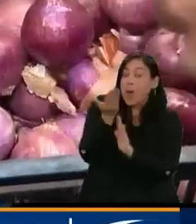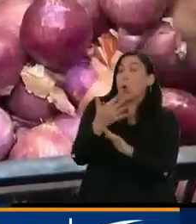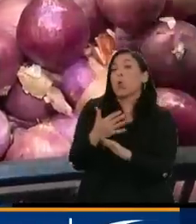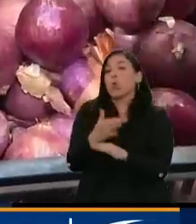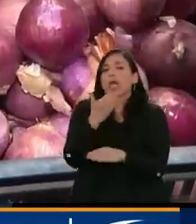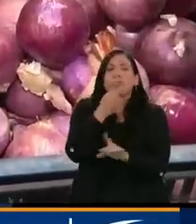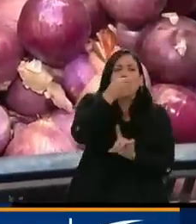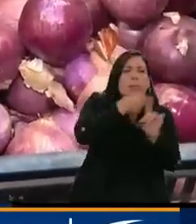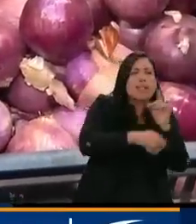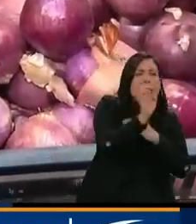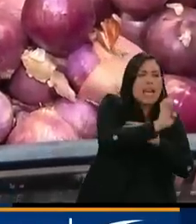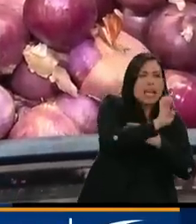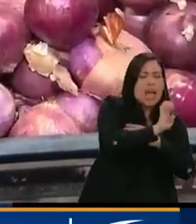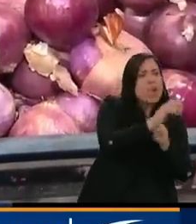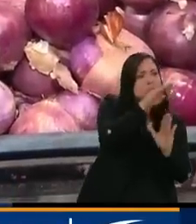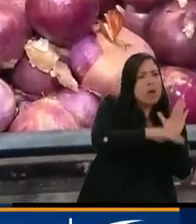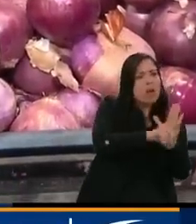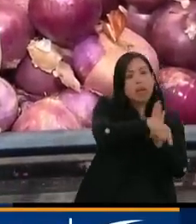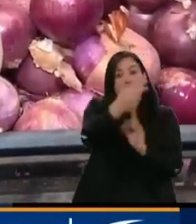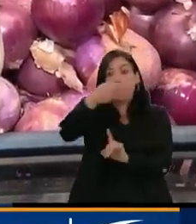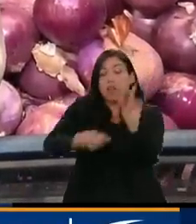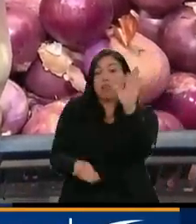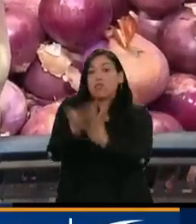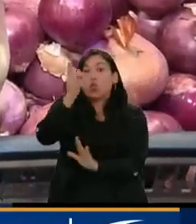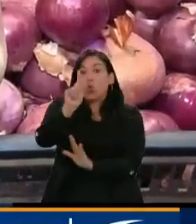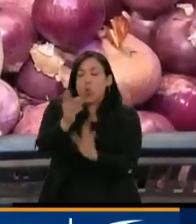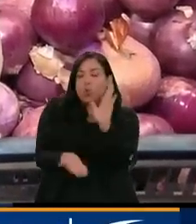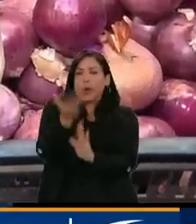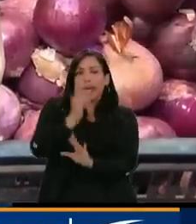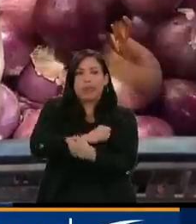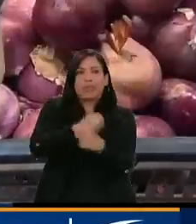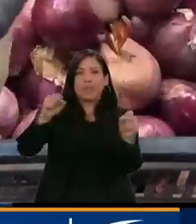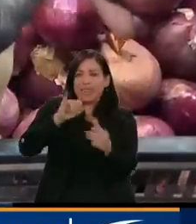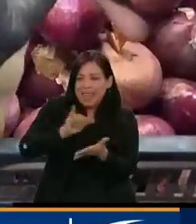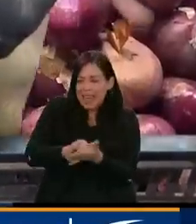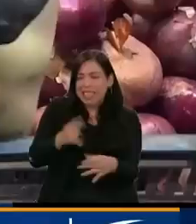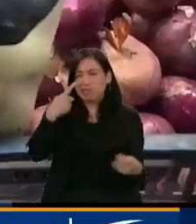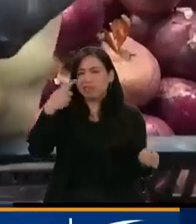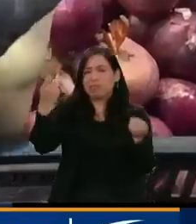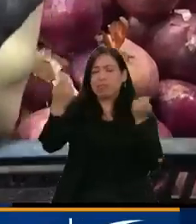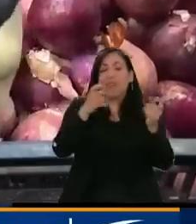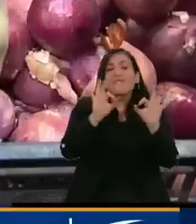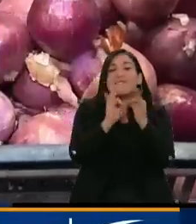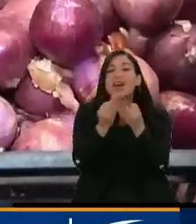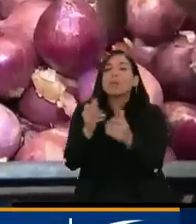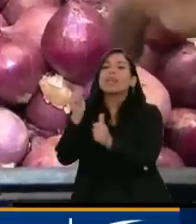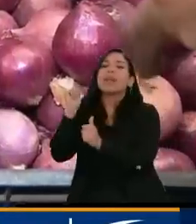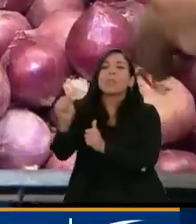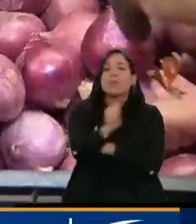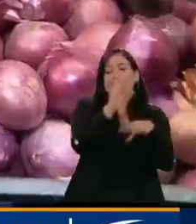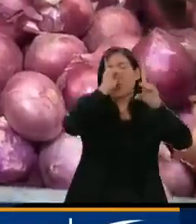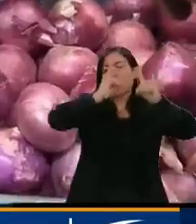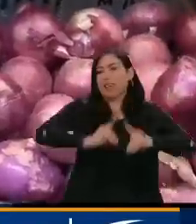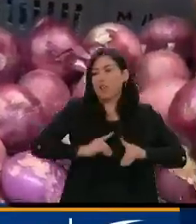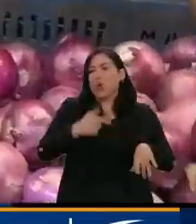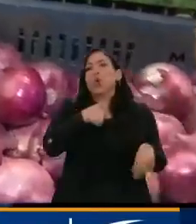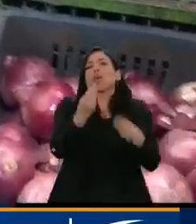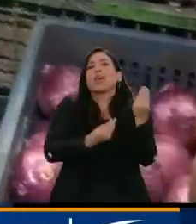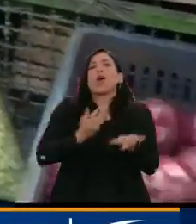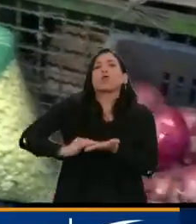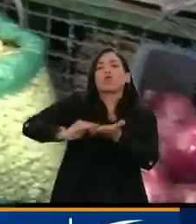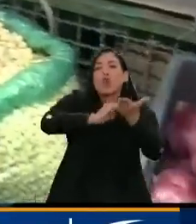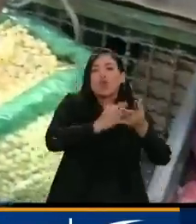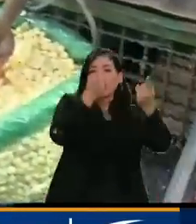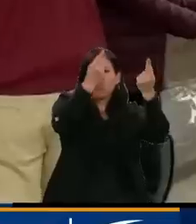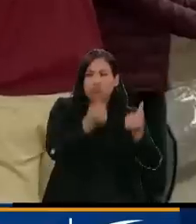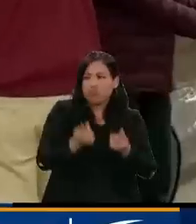compramos en enero es distinto a lo que compramos en febrero y va a ser distinto a lo que compramos en diciembre. Entonces los hogares toman decisiones cada mes para ajustar su